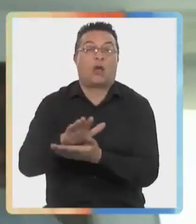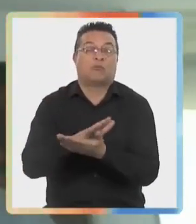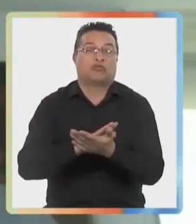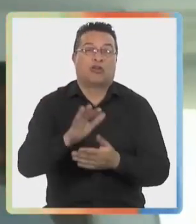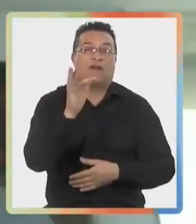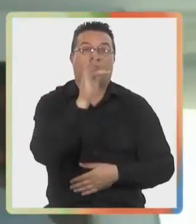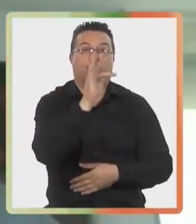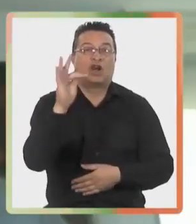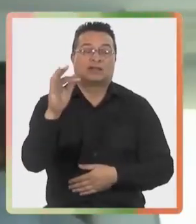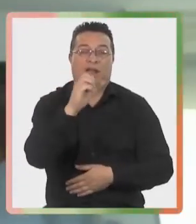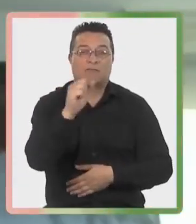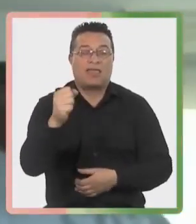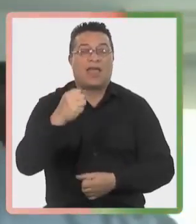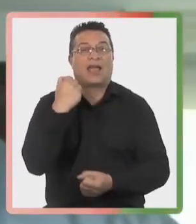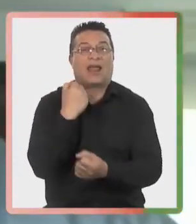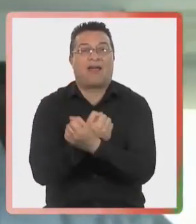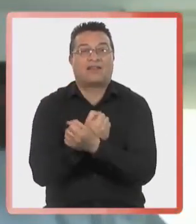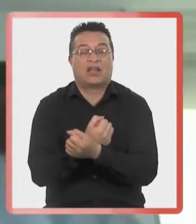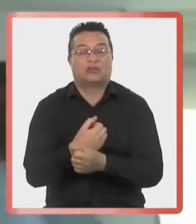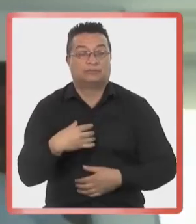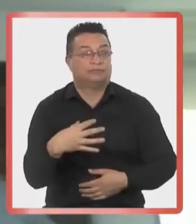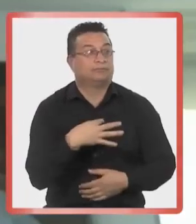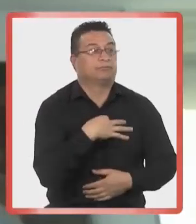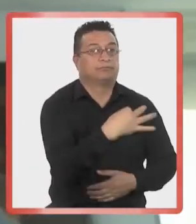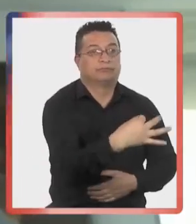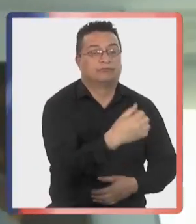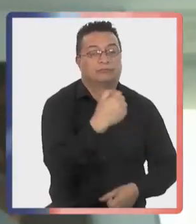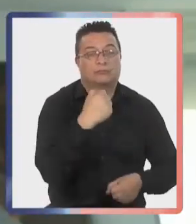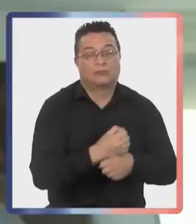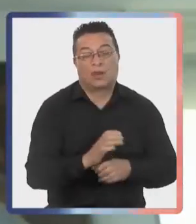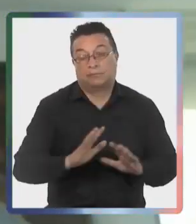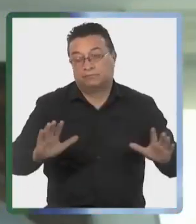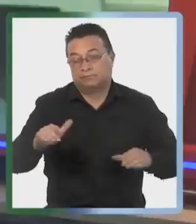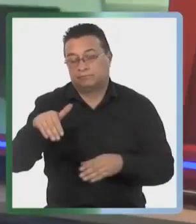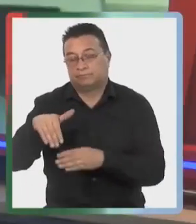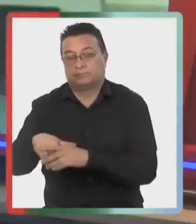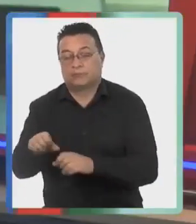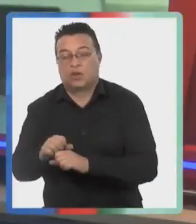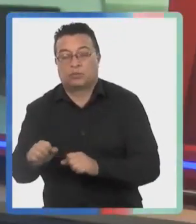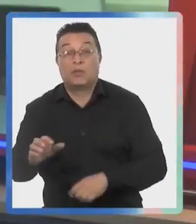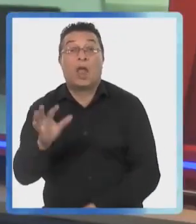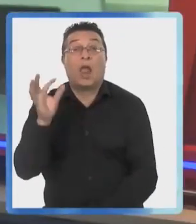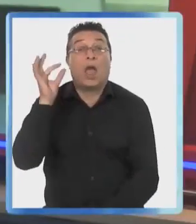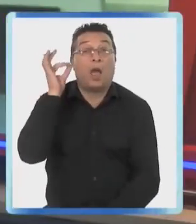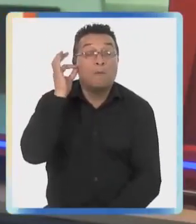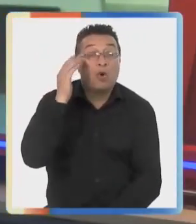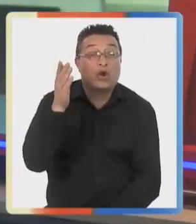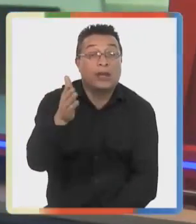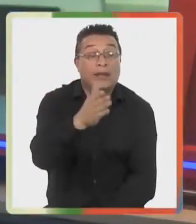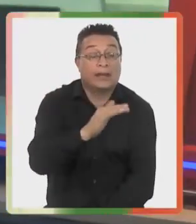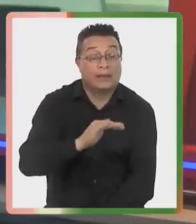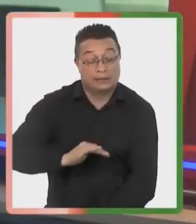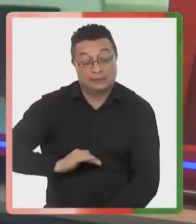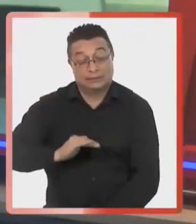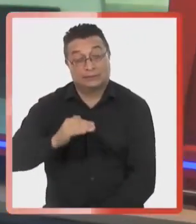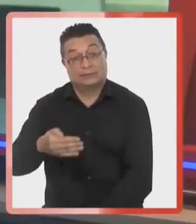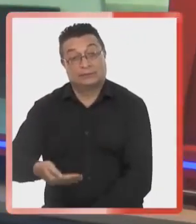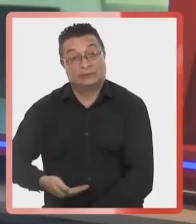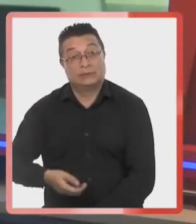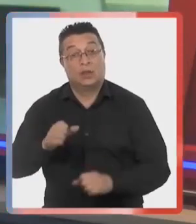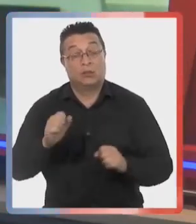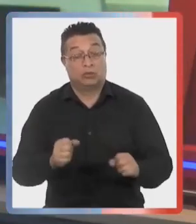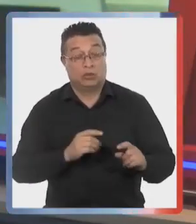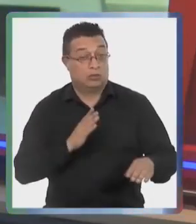de las Fuerzas Armadas y Carabineros, están excluidas porque es un impedimento grave. ¿Y las mujeres, por ejemplo, en caso de embarazo, podrían